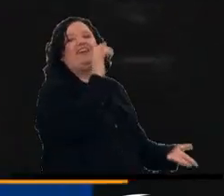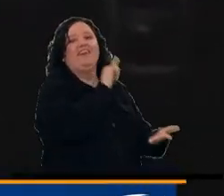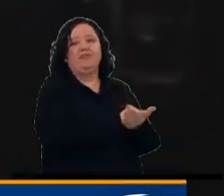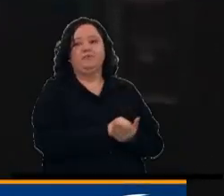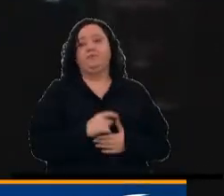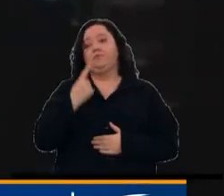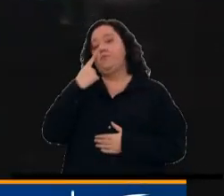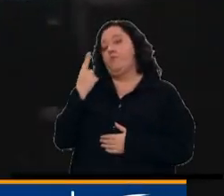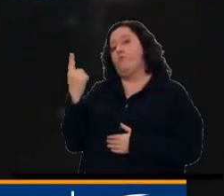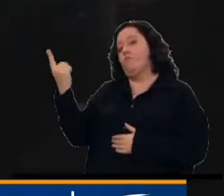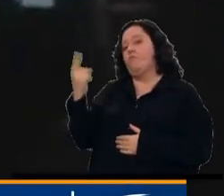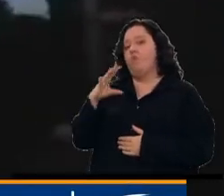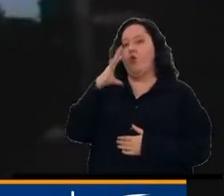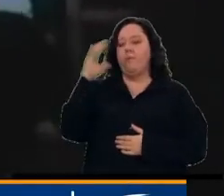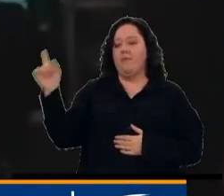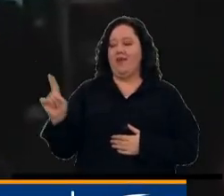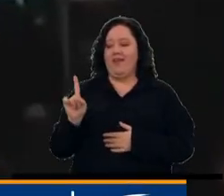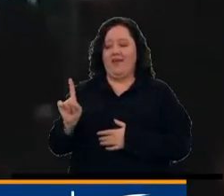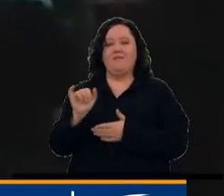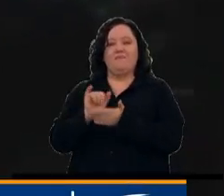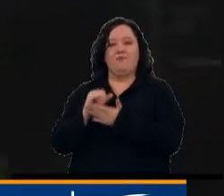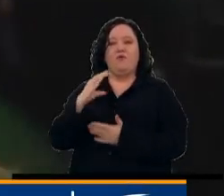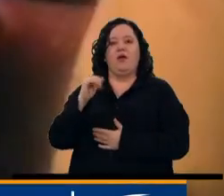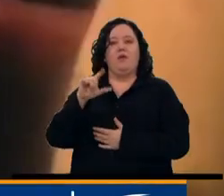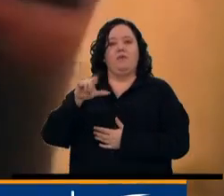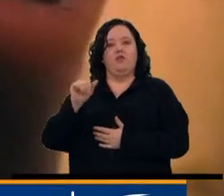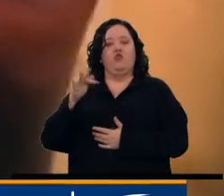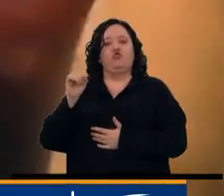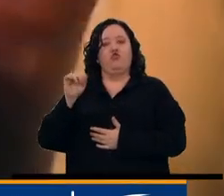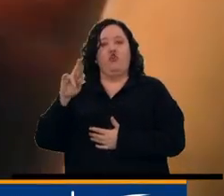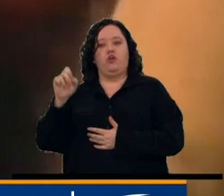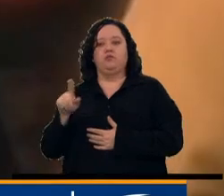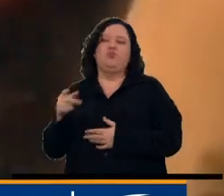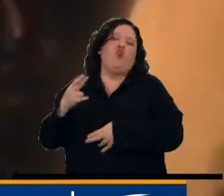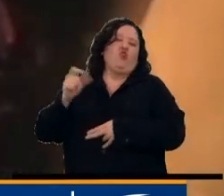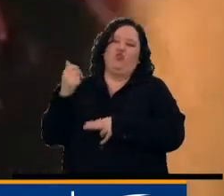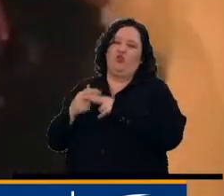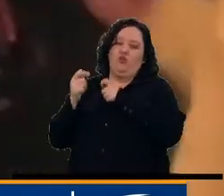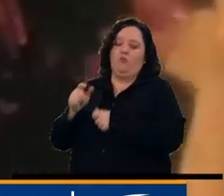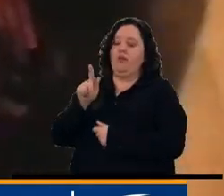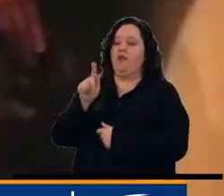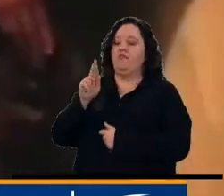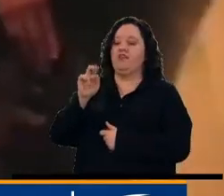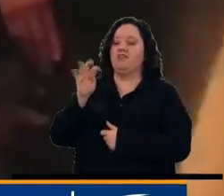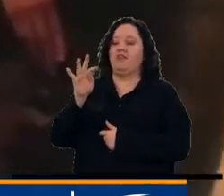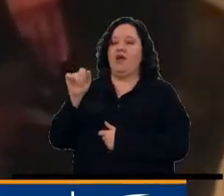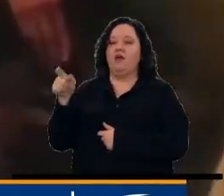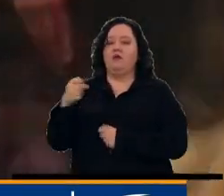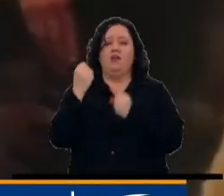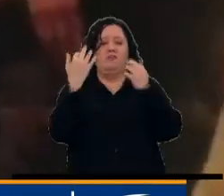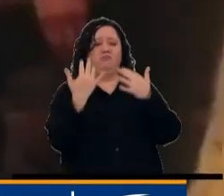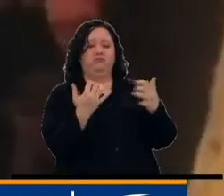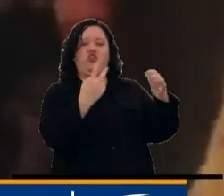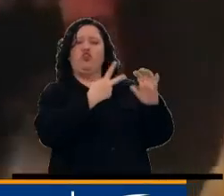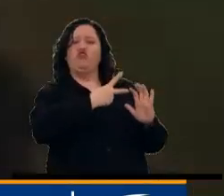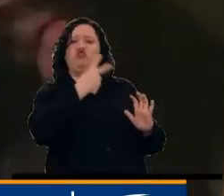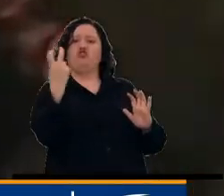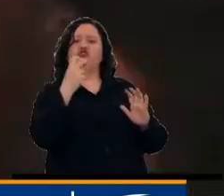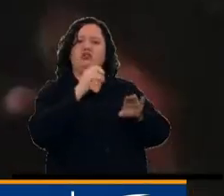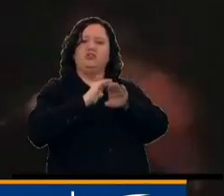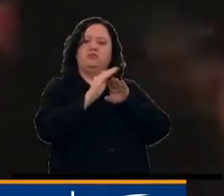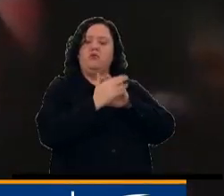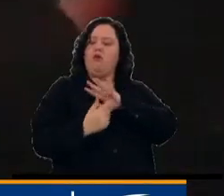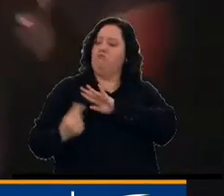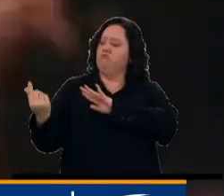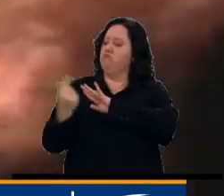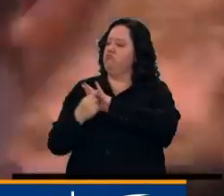Estas fueron las palabras del narcoparamilitar Camilo Torres Martínez, alias Fritanga, a sus más de 200 invitados el día de su boda, mientras